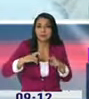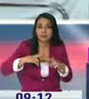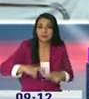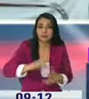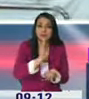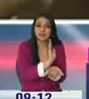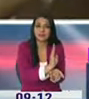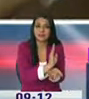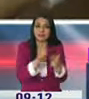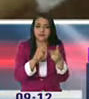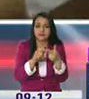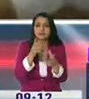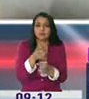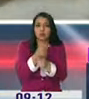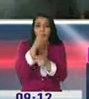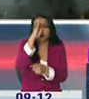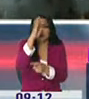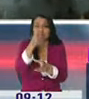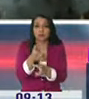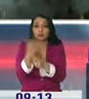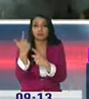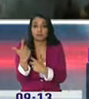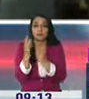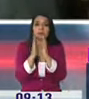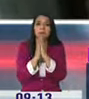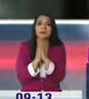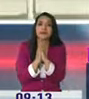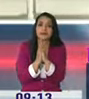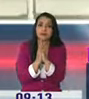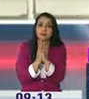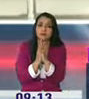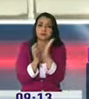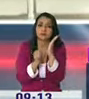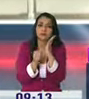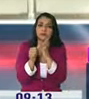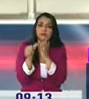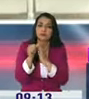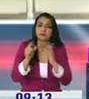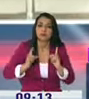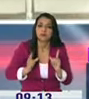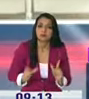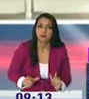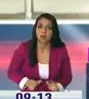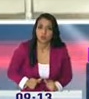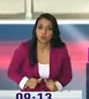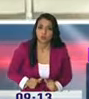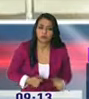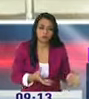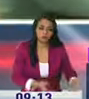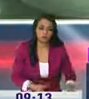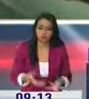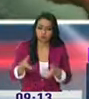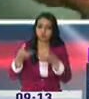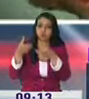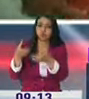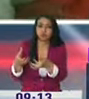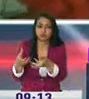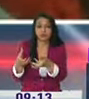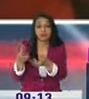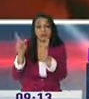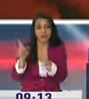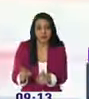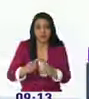IES, el ISPOL y el IFA tiene que pedirle hacer todo un requerimiento dentro de su institución y mandarle toda la documentación al Ministerio de